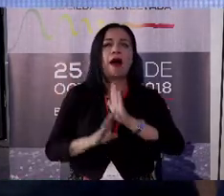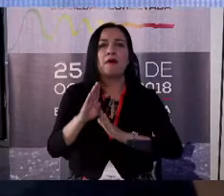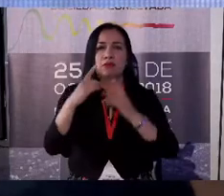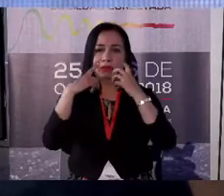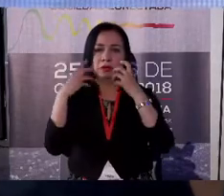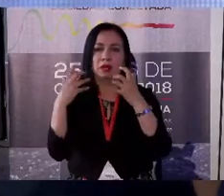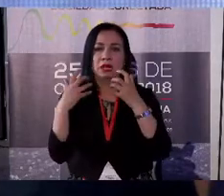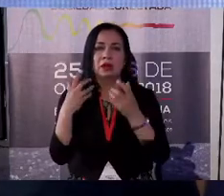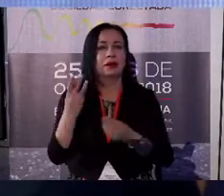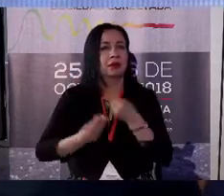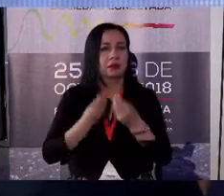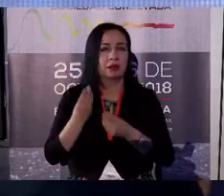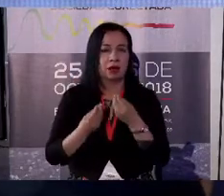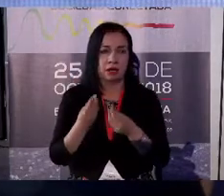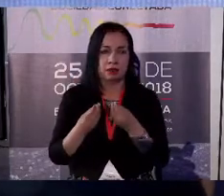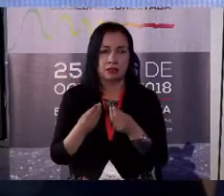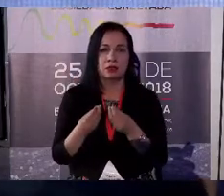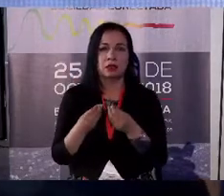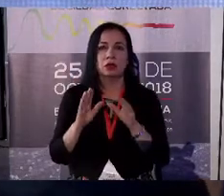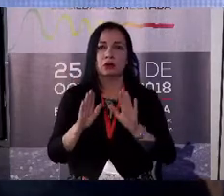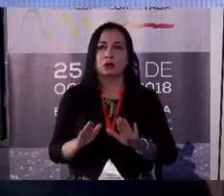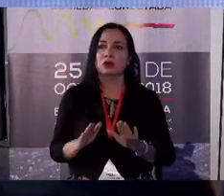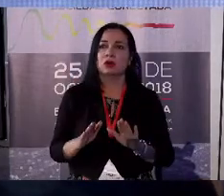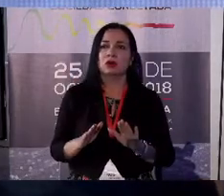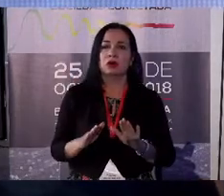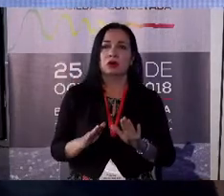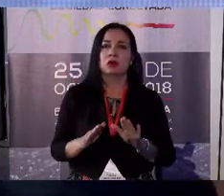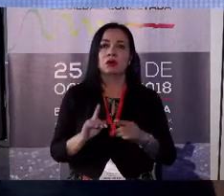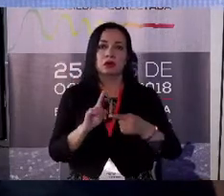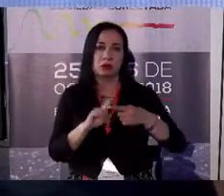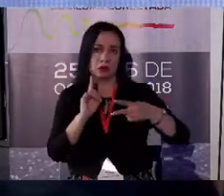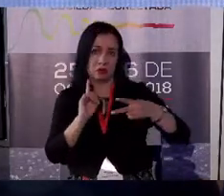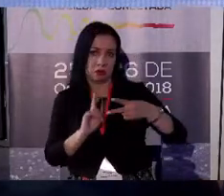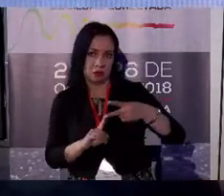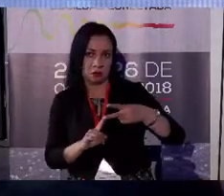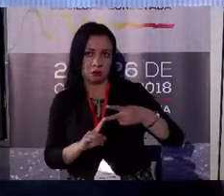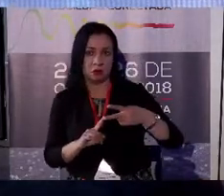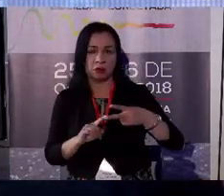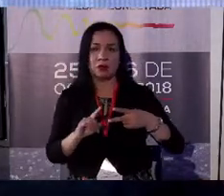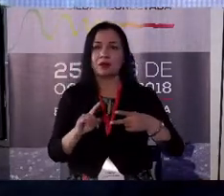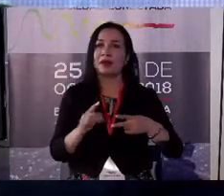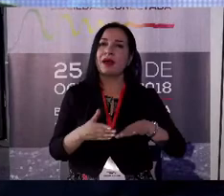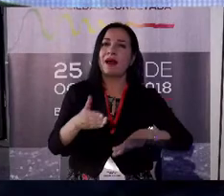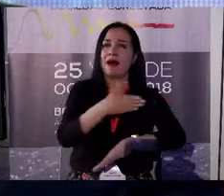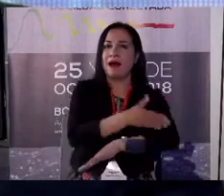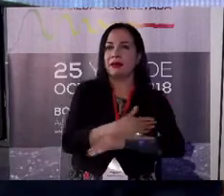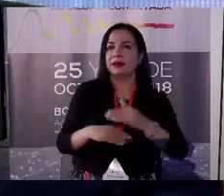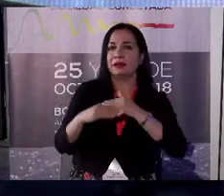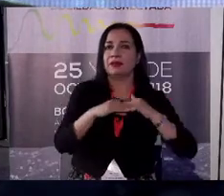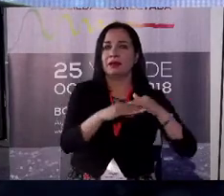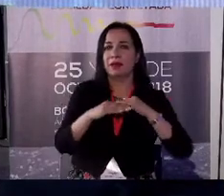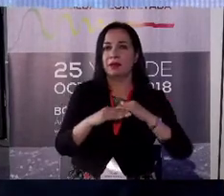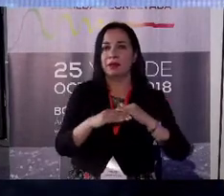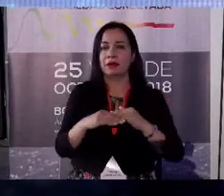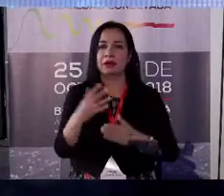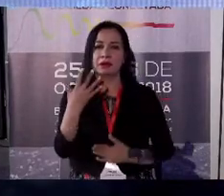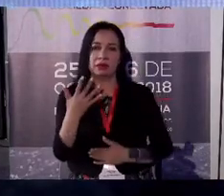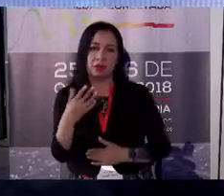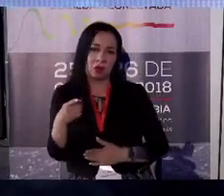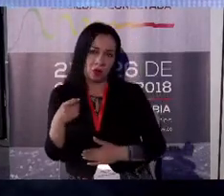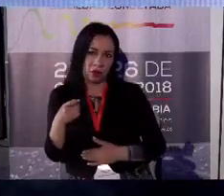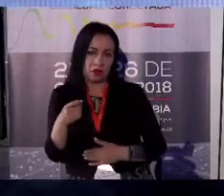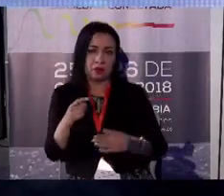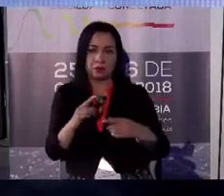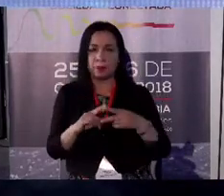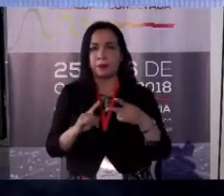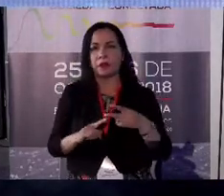Se han liberado dos versiones del preestándar de 5G, Una es standalone y la otra es non-standalone, lo